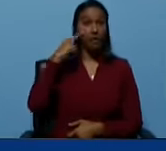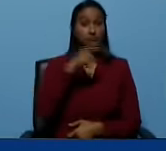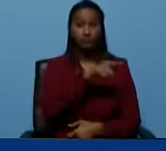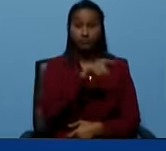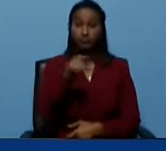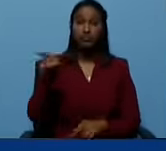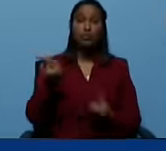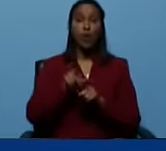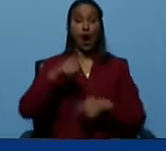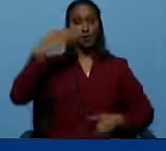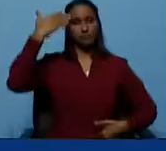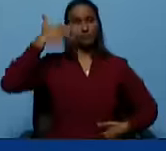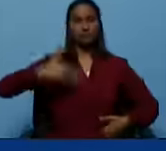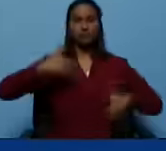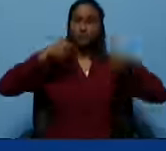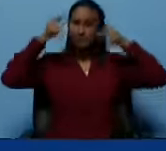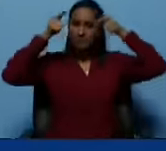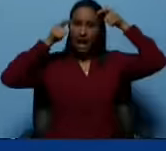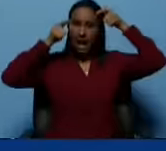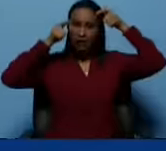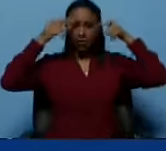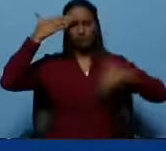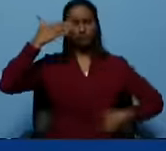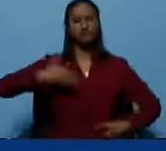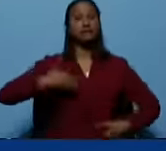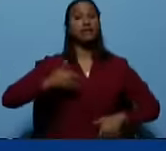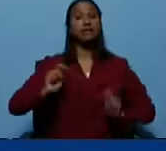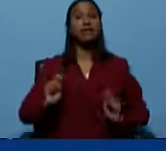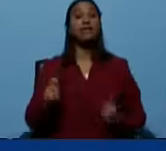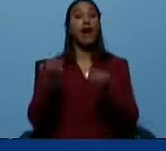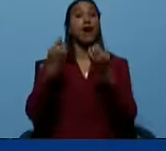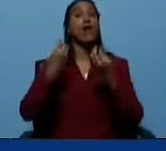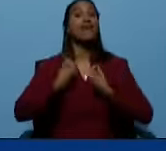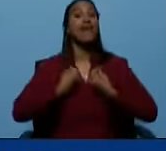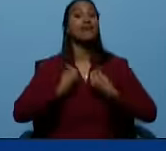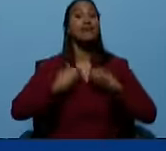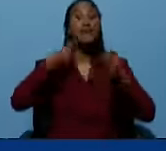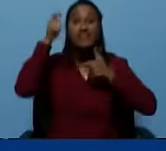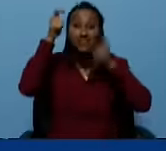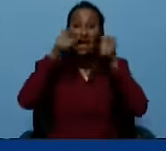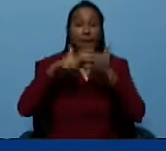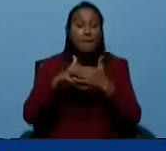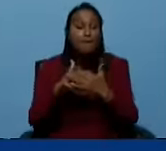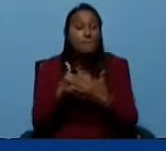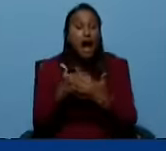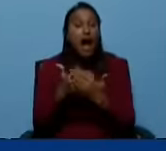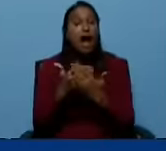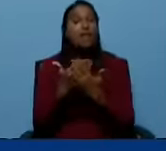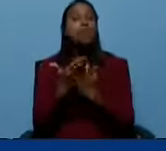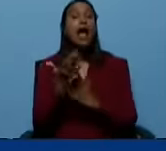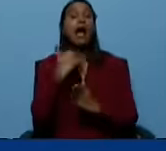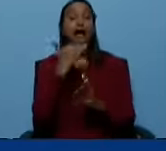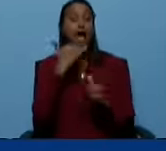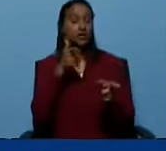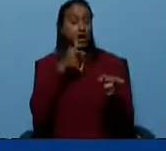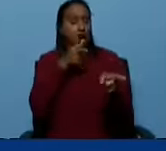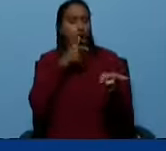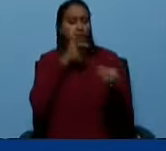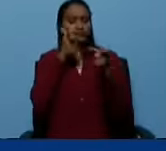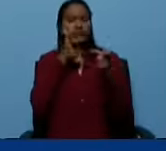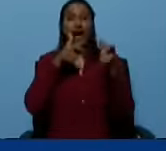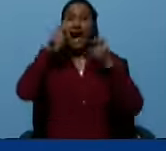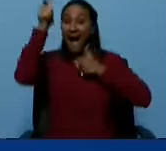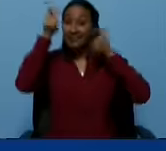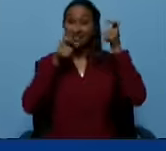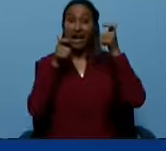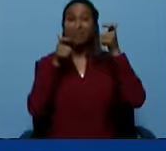sargentos salvaron la vida de Chávez. En una madrugada oscura en Turiamo, lo iban a fusilar y aparecieron los sargentos, sacaron sus fales